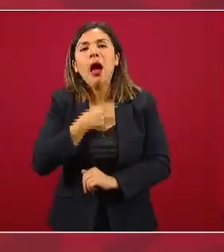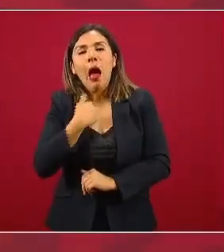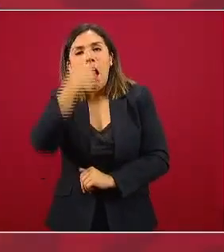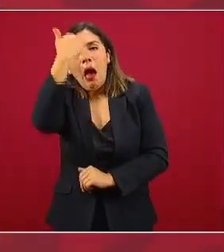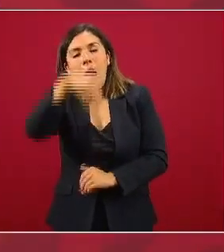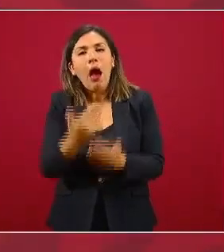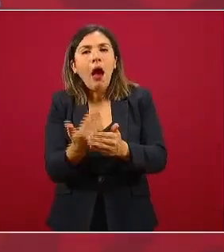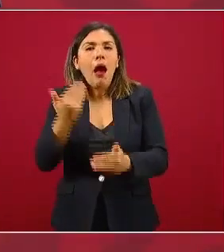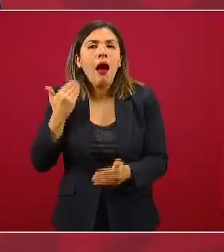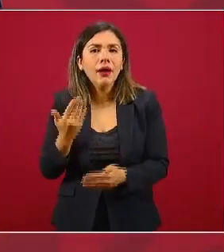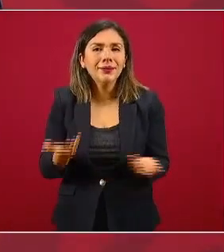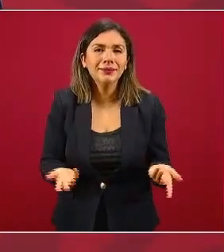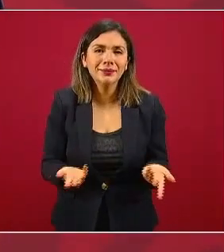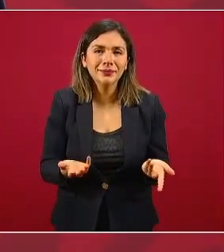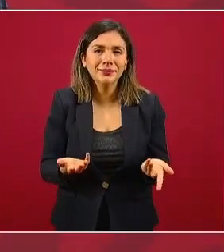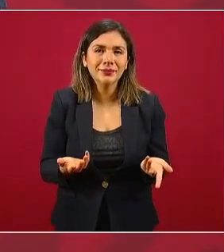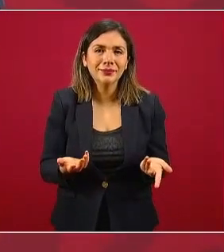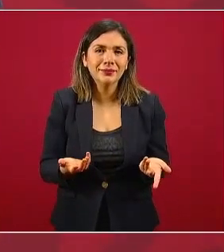Además,